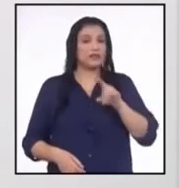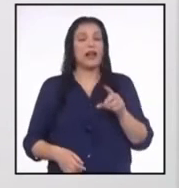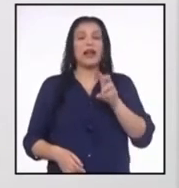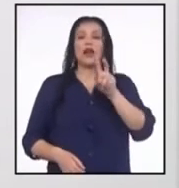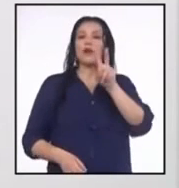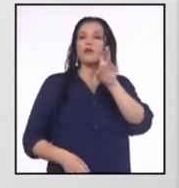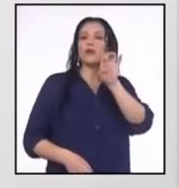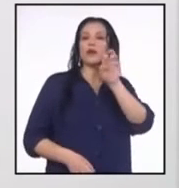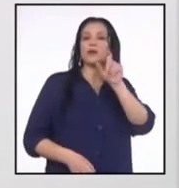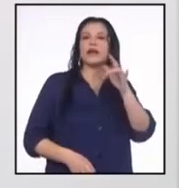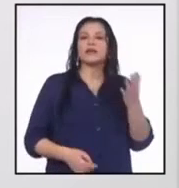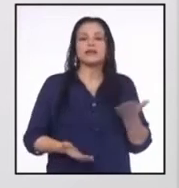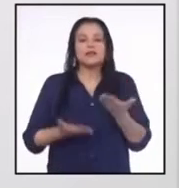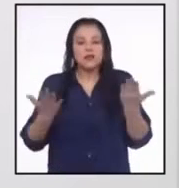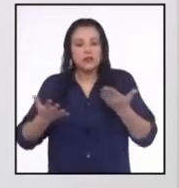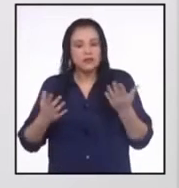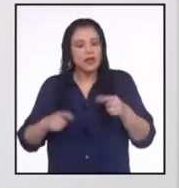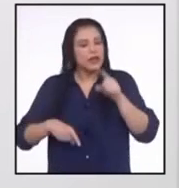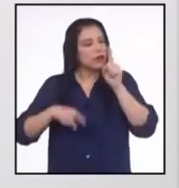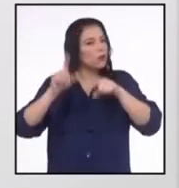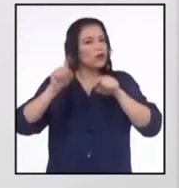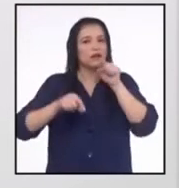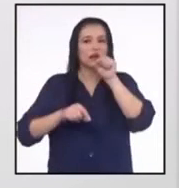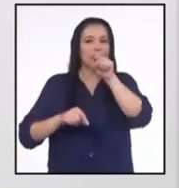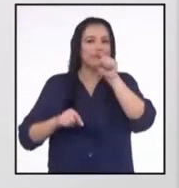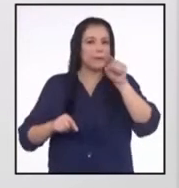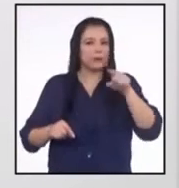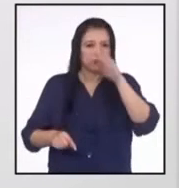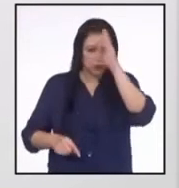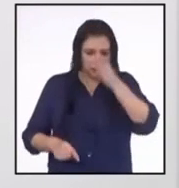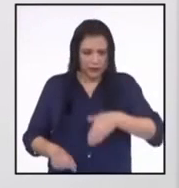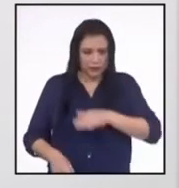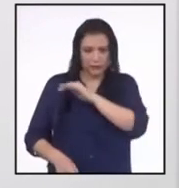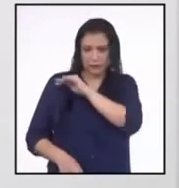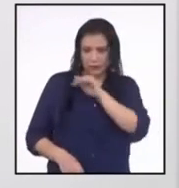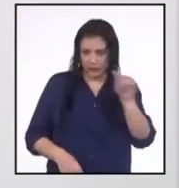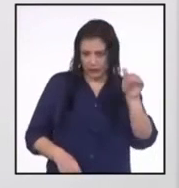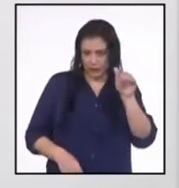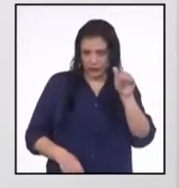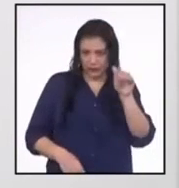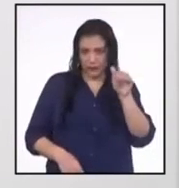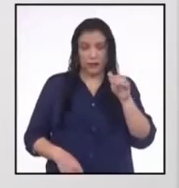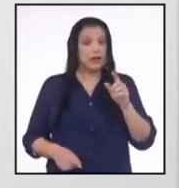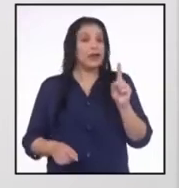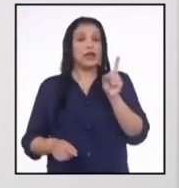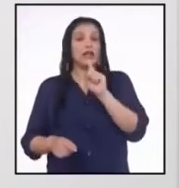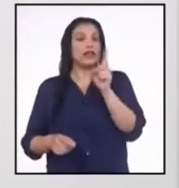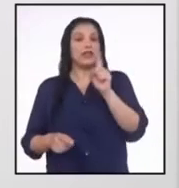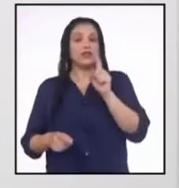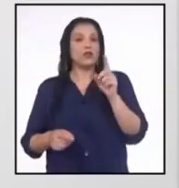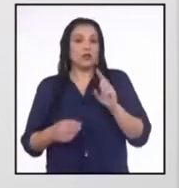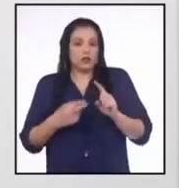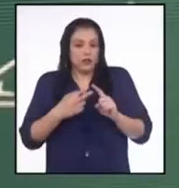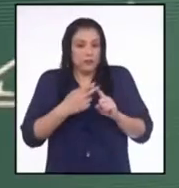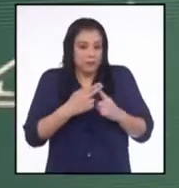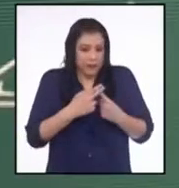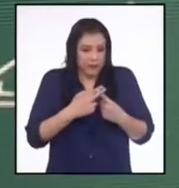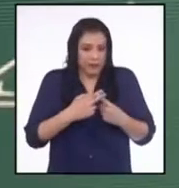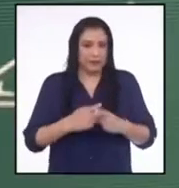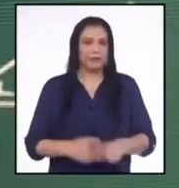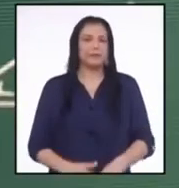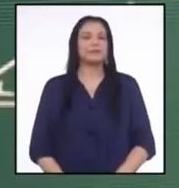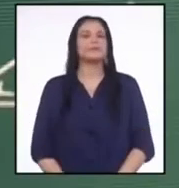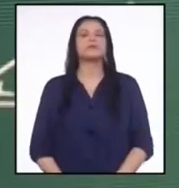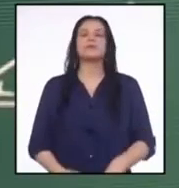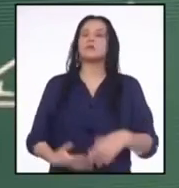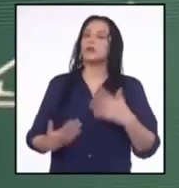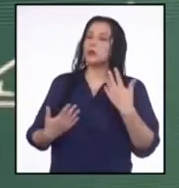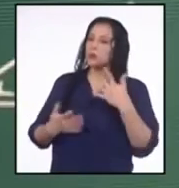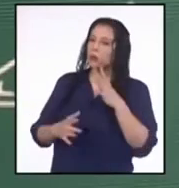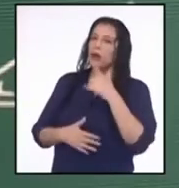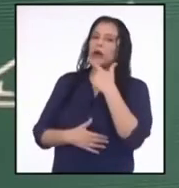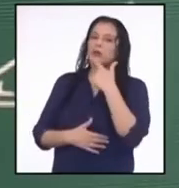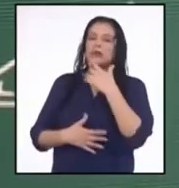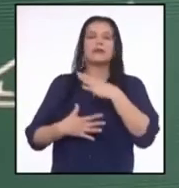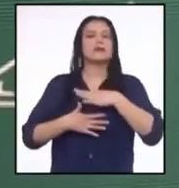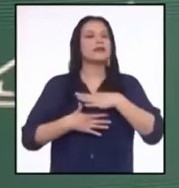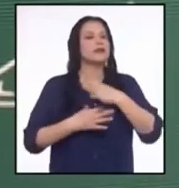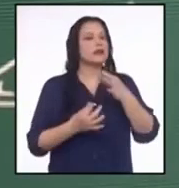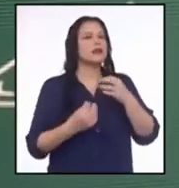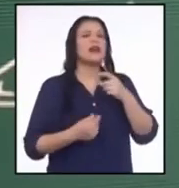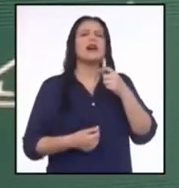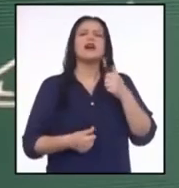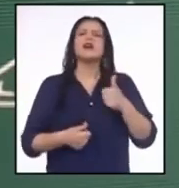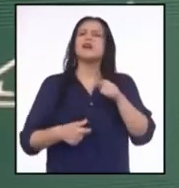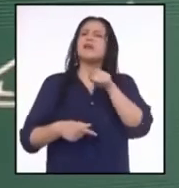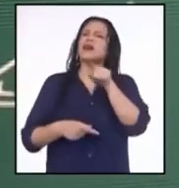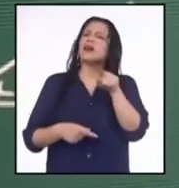vértice se ubica en cualquier punto del plano cartesiano, menos en el origen de coordenadas. ¡Qué interesante! Y para